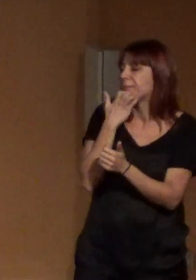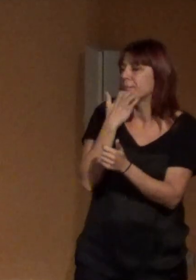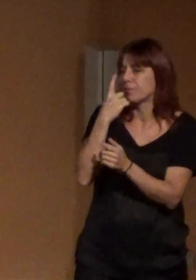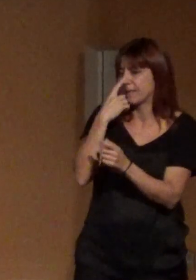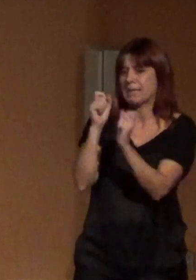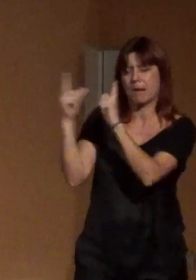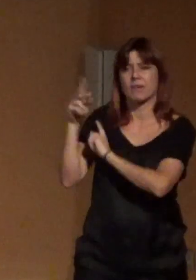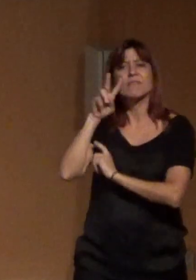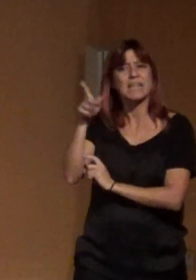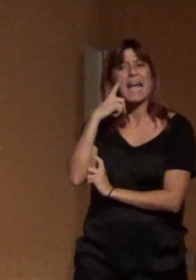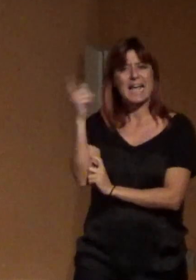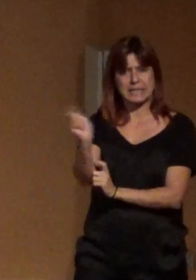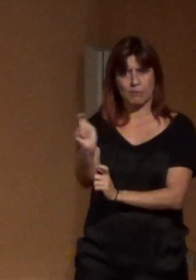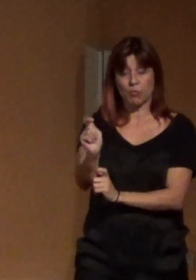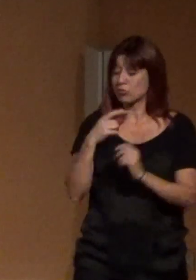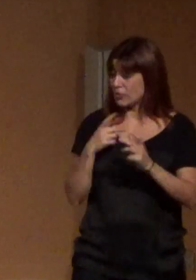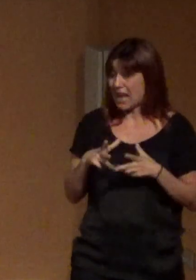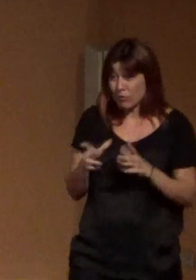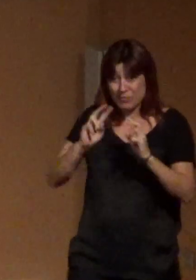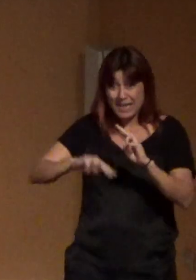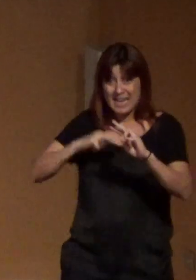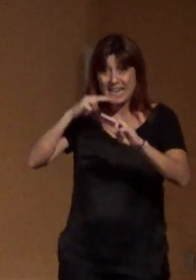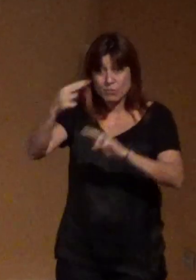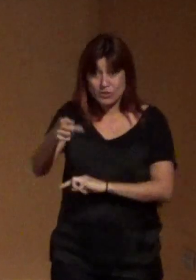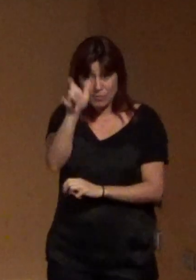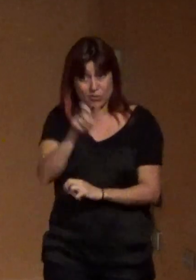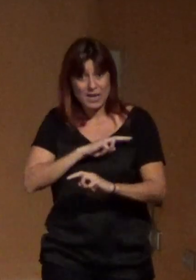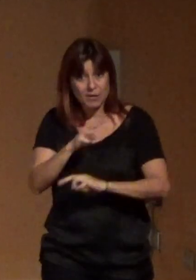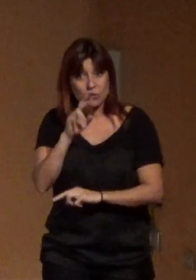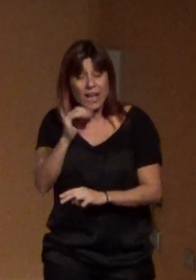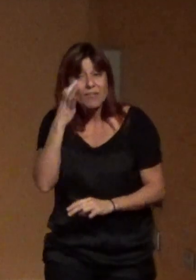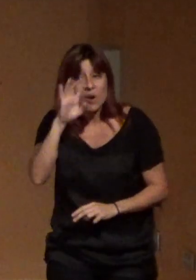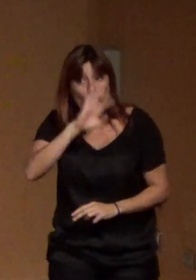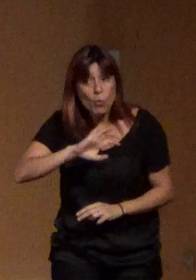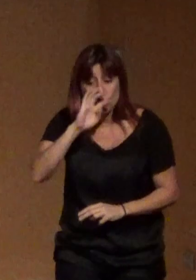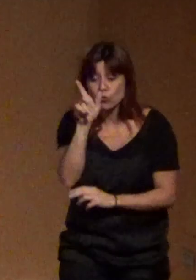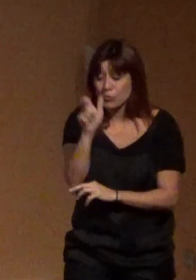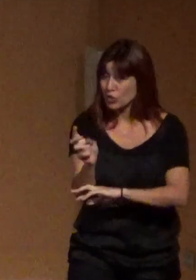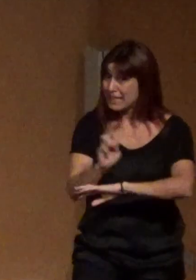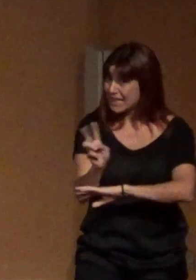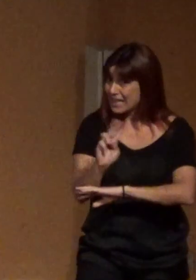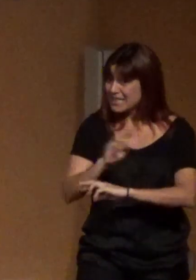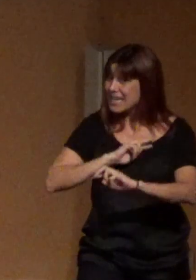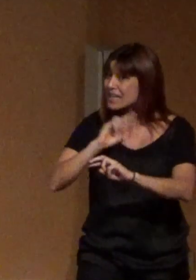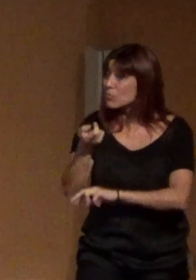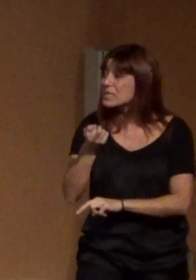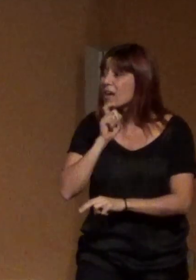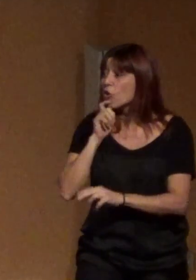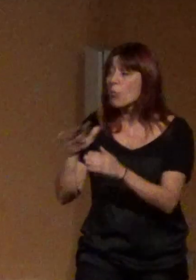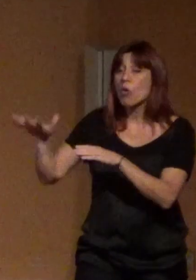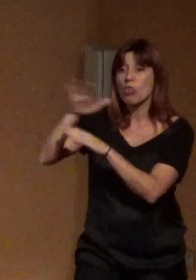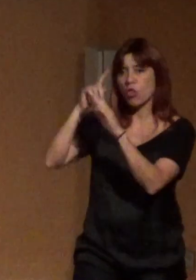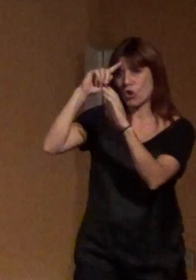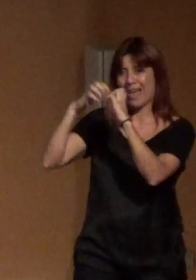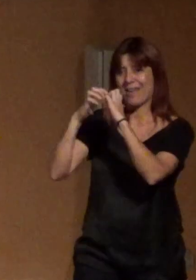percibe un estímulo y hay automáticamente una respuesta que en el sujeto, curiosamente con TDAH, aparece precozmente en área temporal derecha,